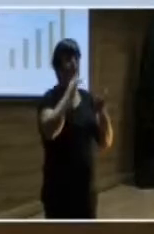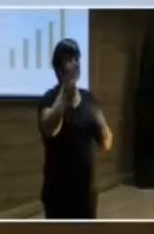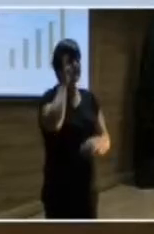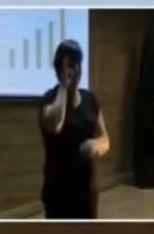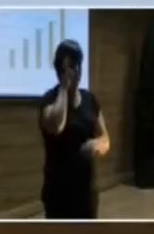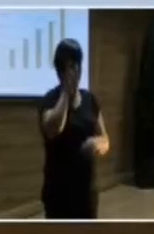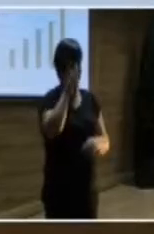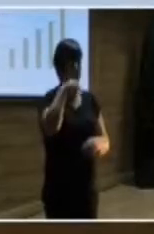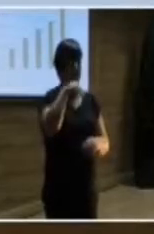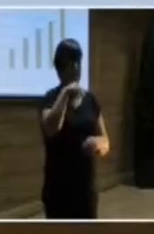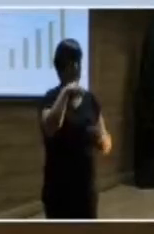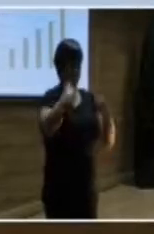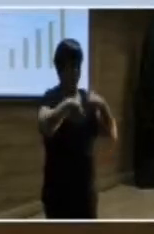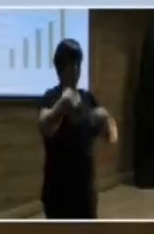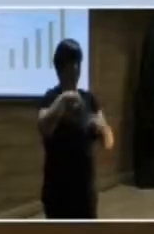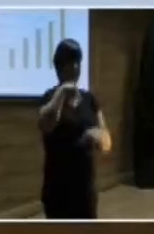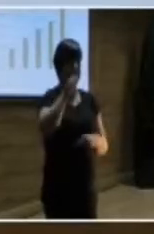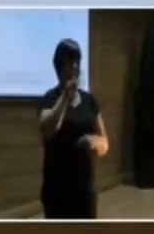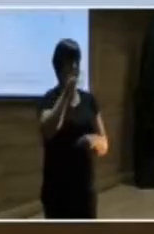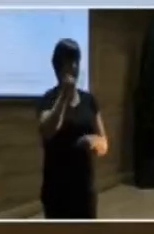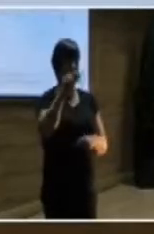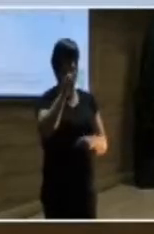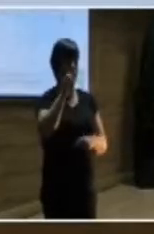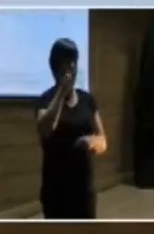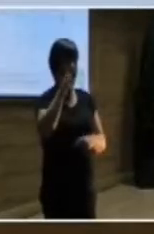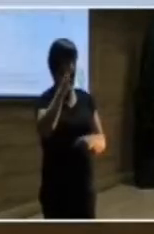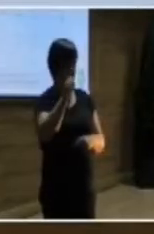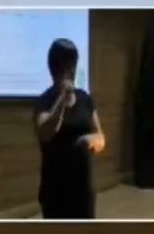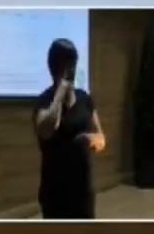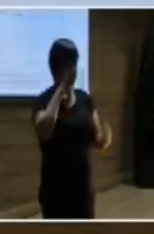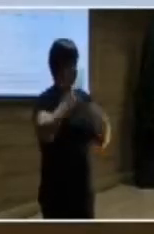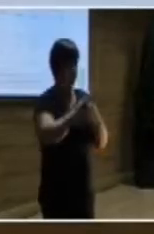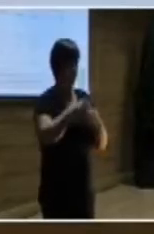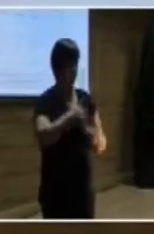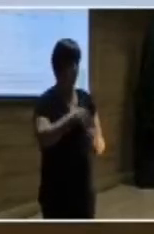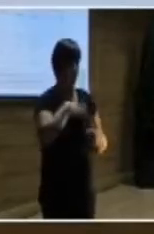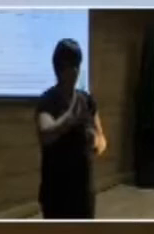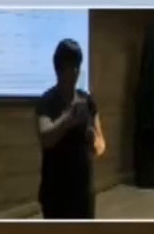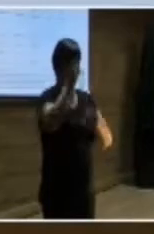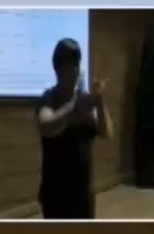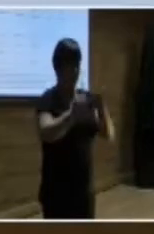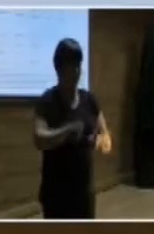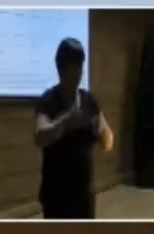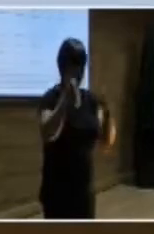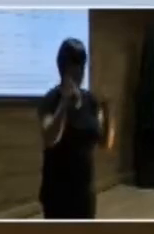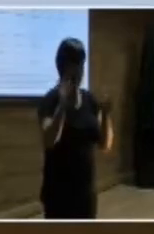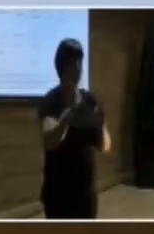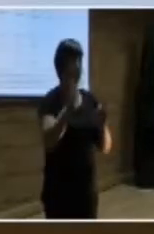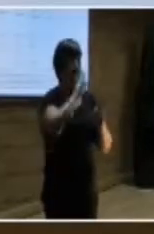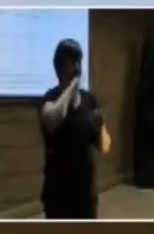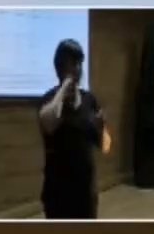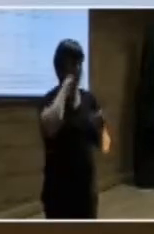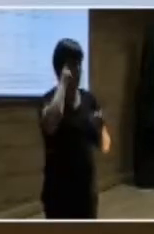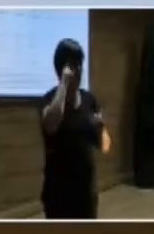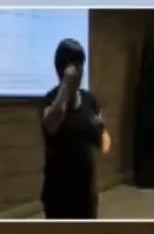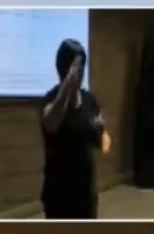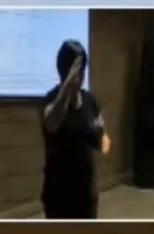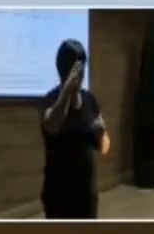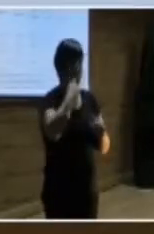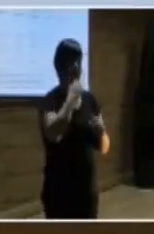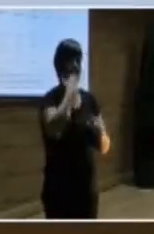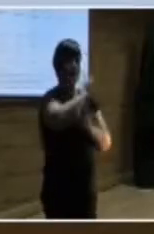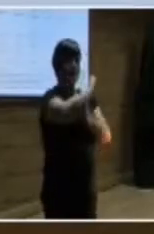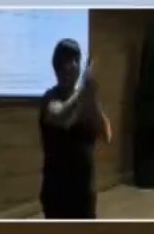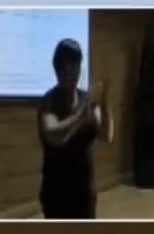asocia a más enfermedad preclínica. Hemos podido demostrar que determinadas medidas de reserva cognitiva, como ser bilingüe,